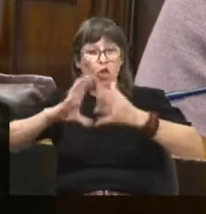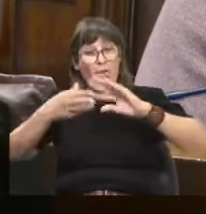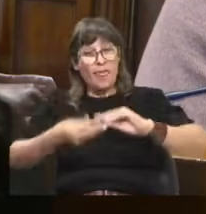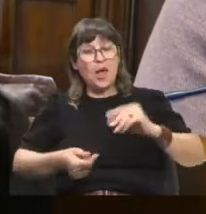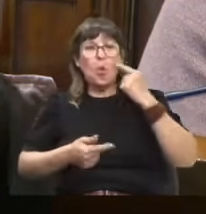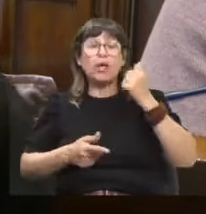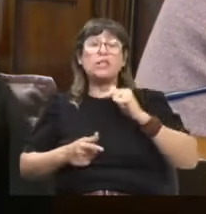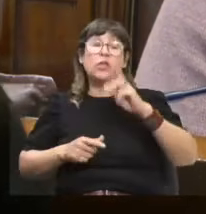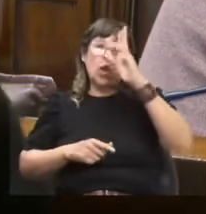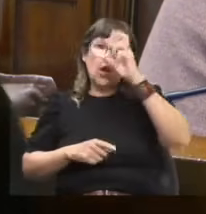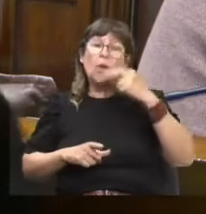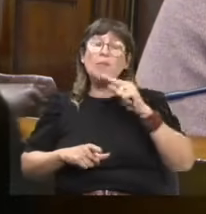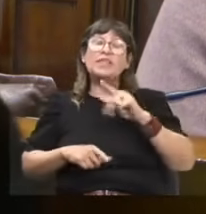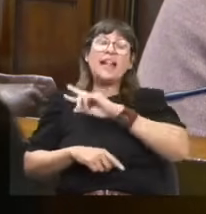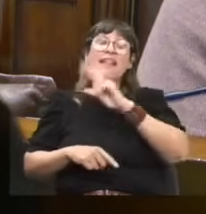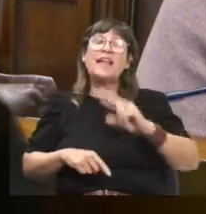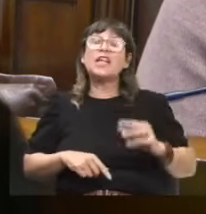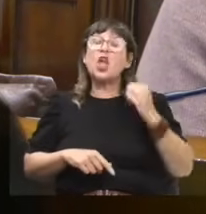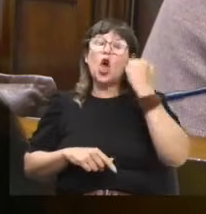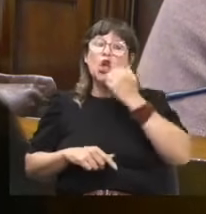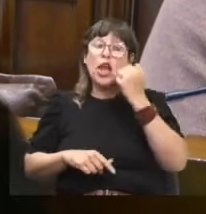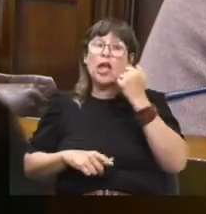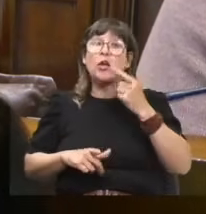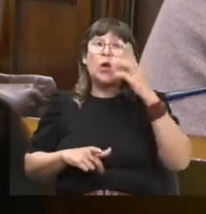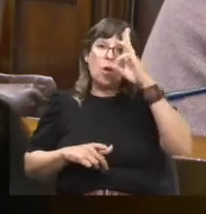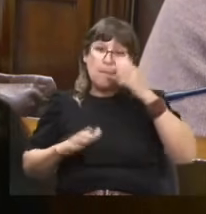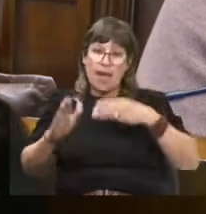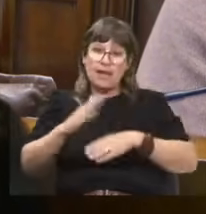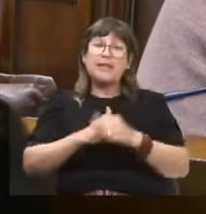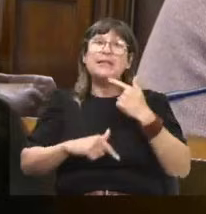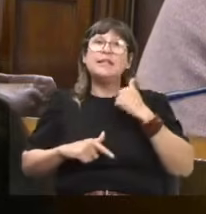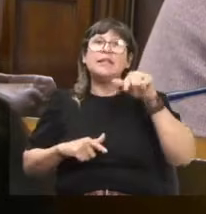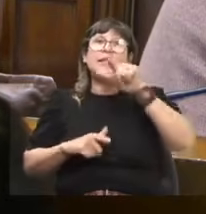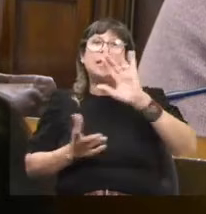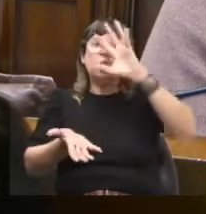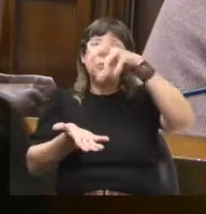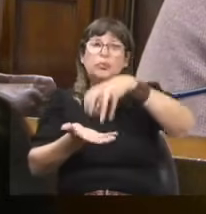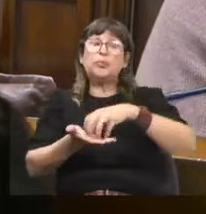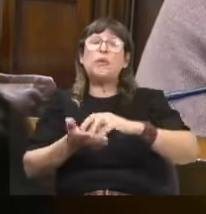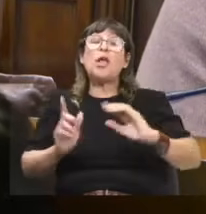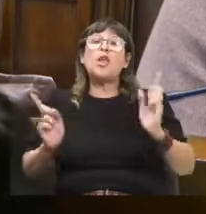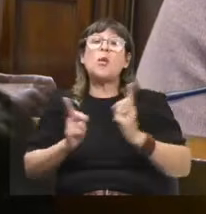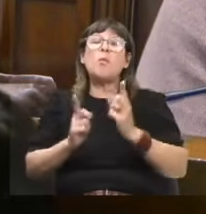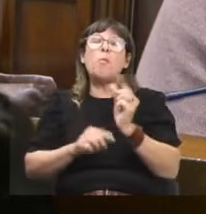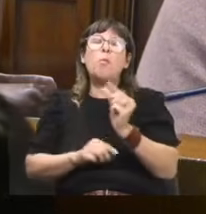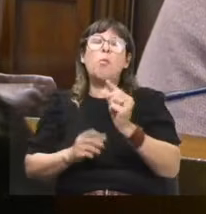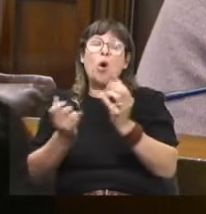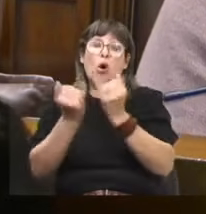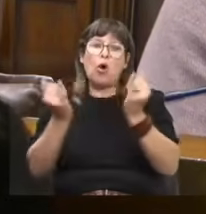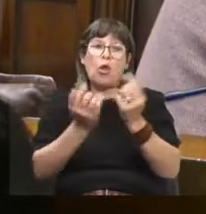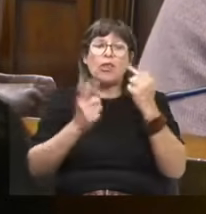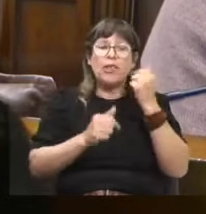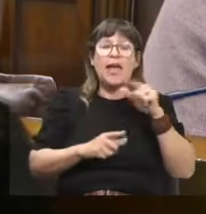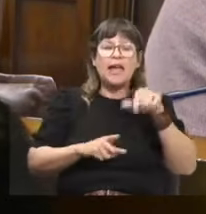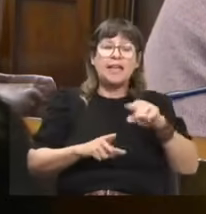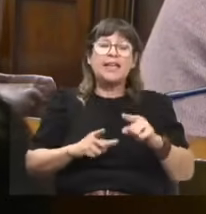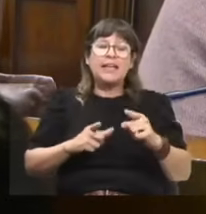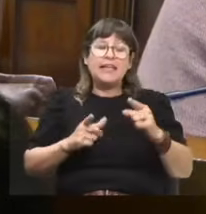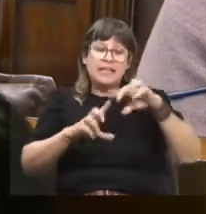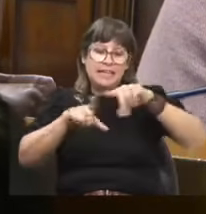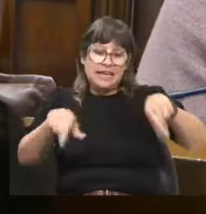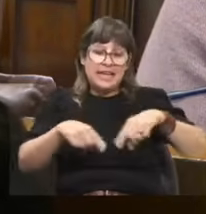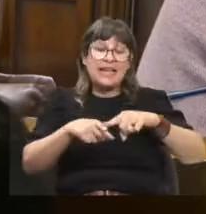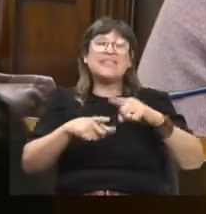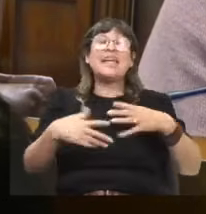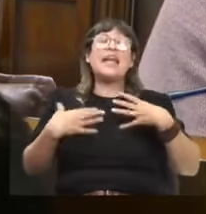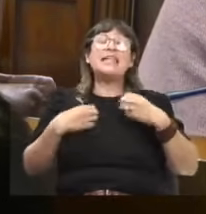el Hospital de Río Negro para la internación en la unidad de corta estadía y la ampliación de la sala de salud mental del Hospital